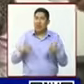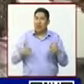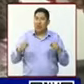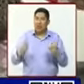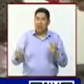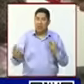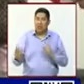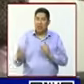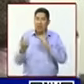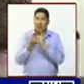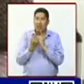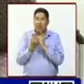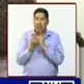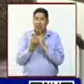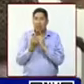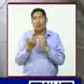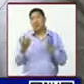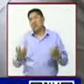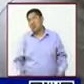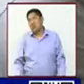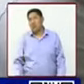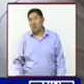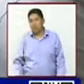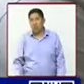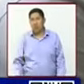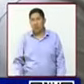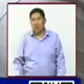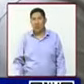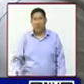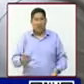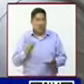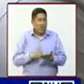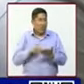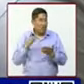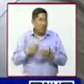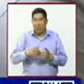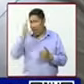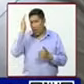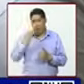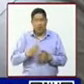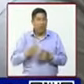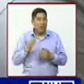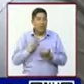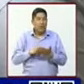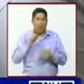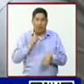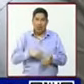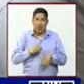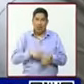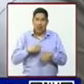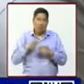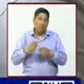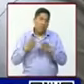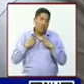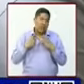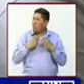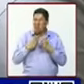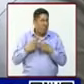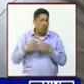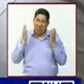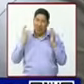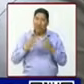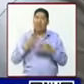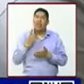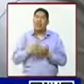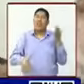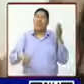hacer estos reencuentros, ¿no? No, realmente creo que eso es lo que hace mágico esta época, más que regalos, más que otras cosas, es